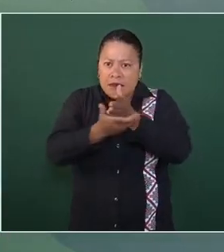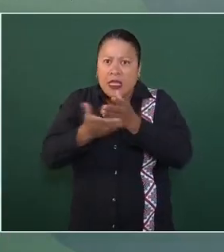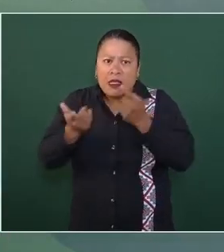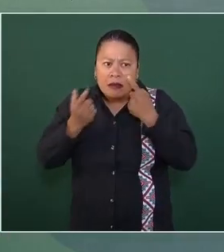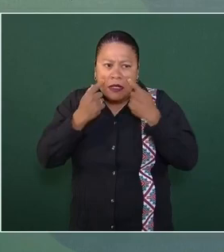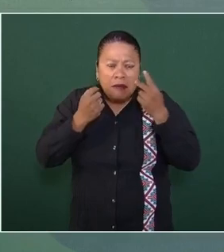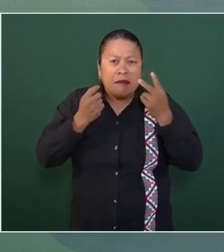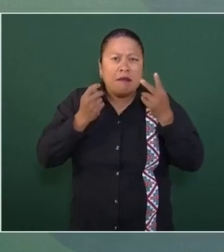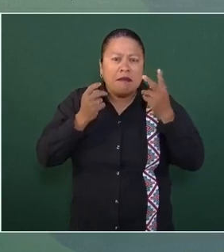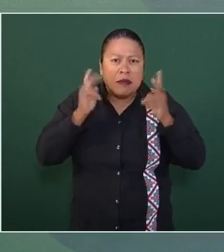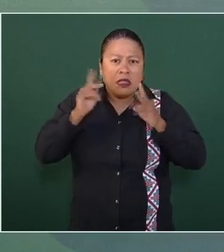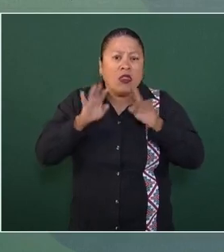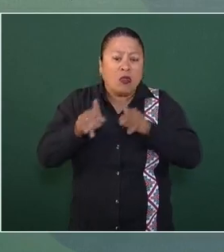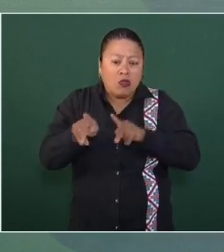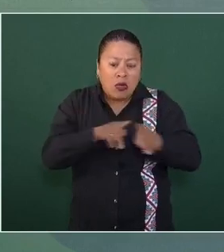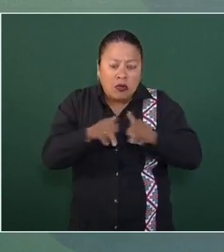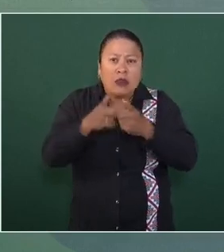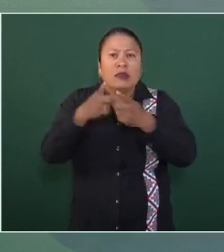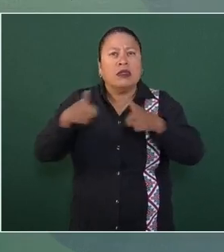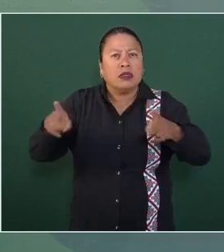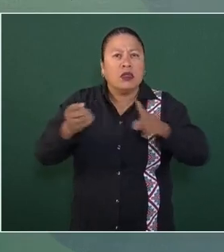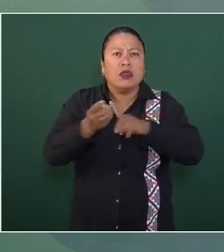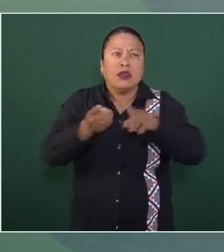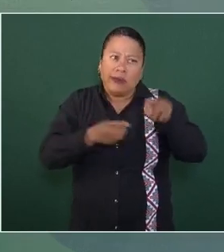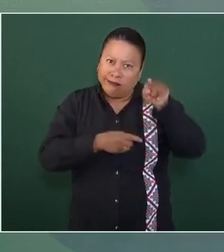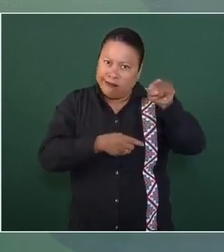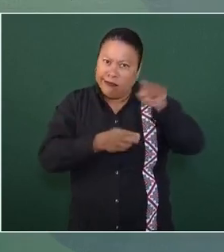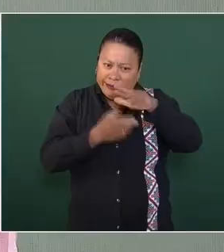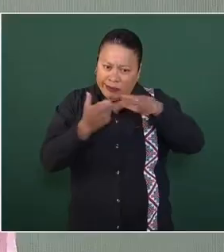polos de desarrollo en todo el Istmo